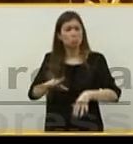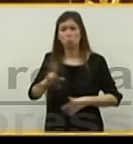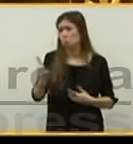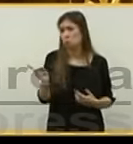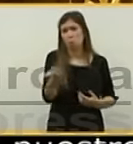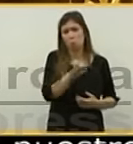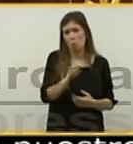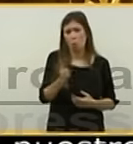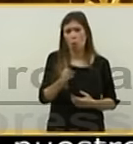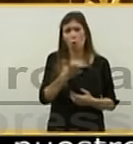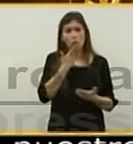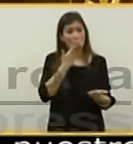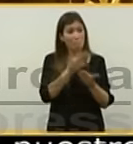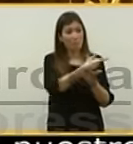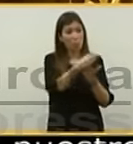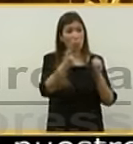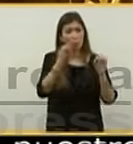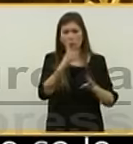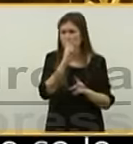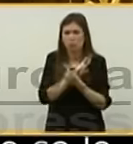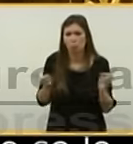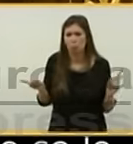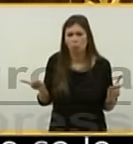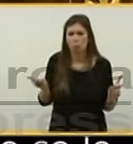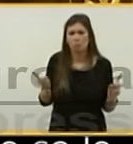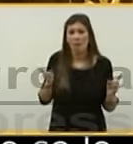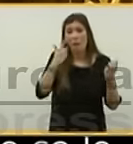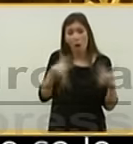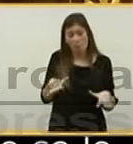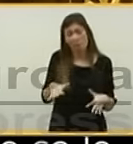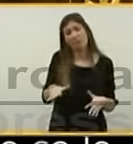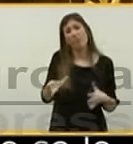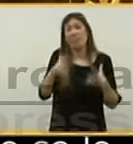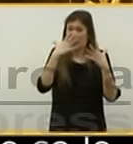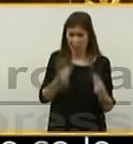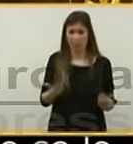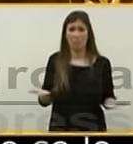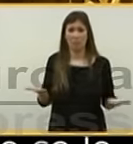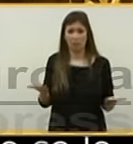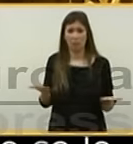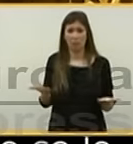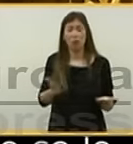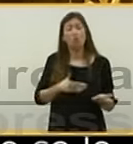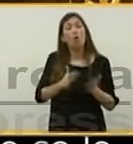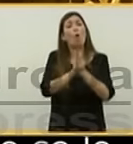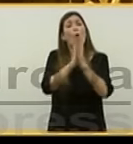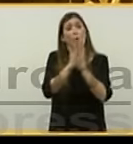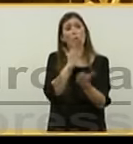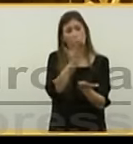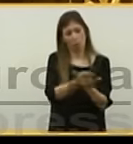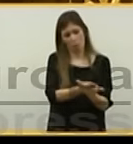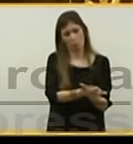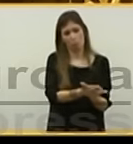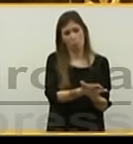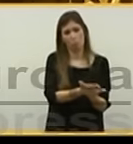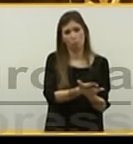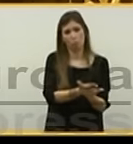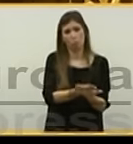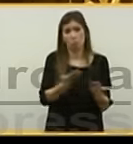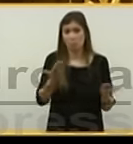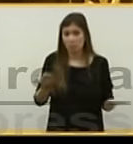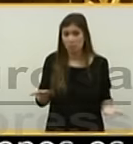vamos a pedir a nadie. Y a ver si entendemos de una vez, al menos es un ruego que yo le hago, que para poder